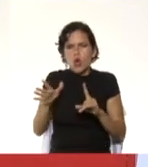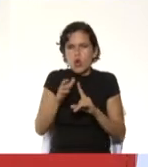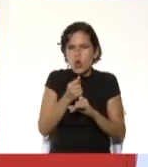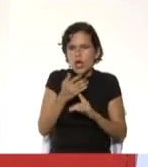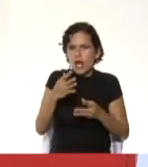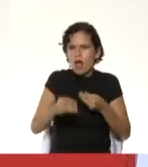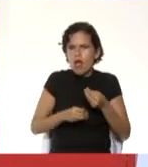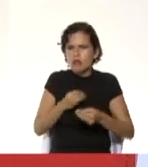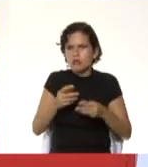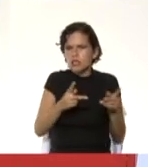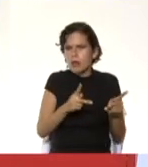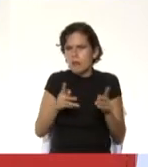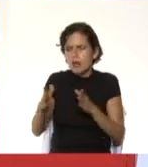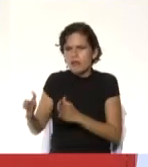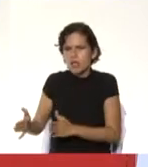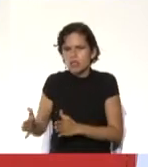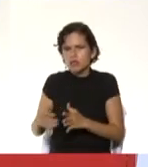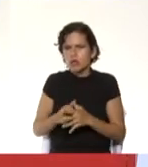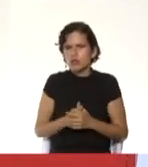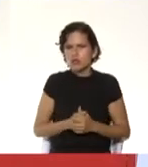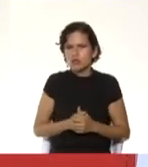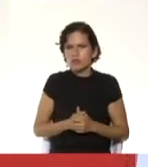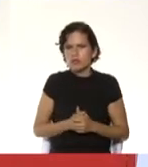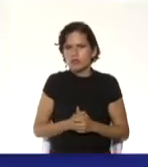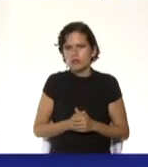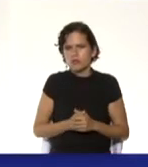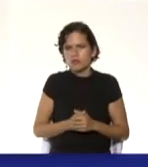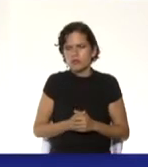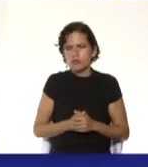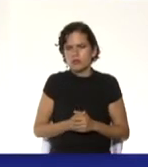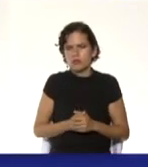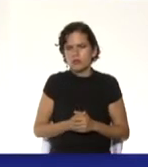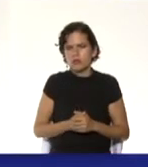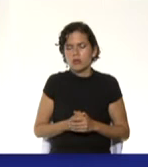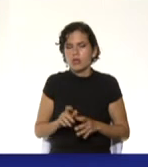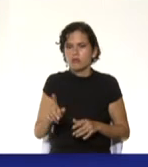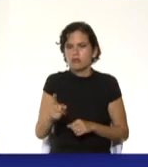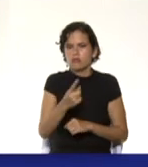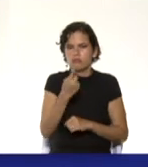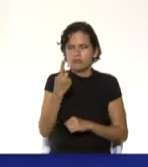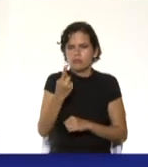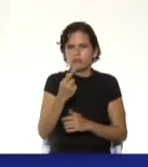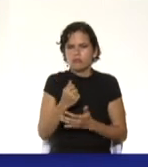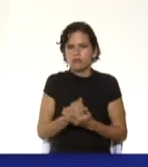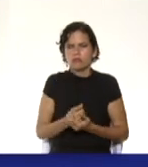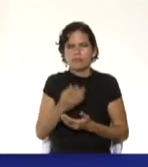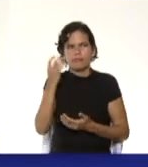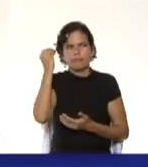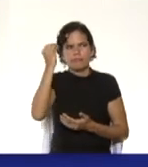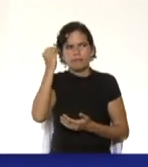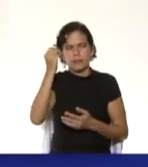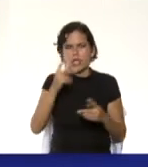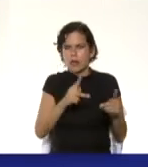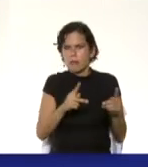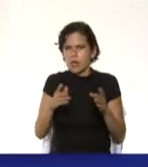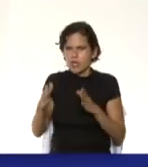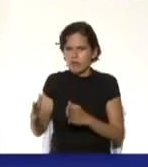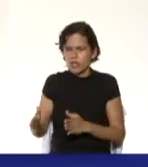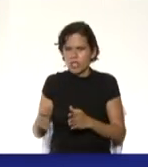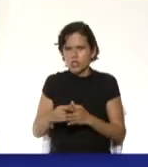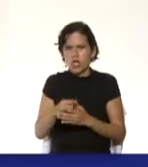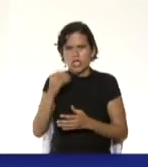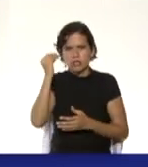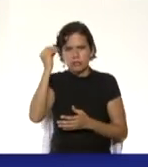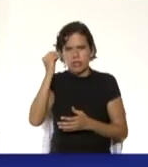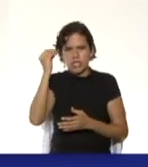esa planificación para cumplir esos objetivos determinados? Pues en primer lugar, tomar en cuenta que la planificación es